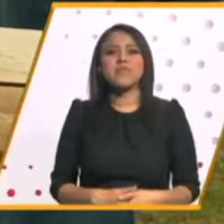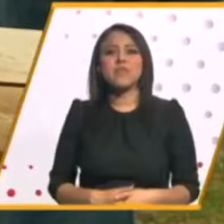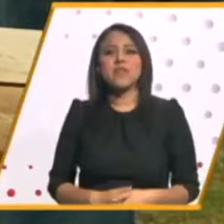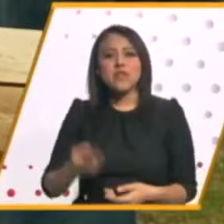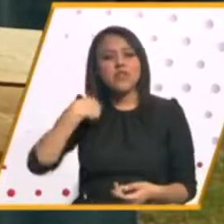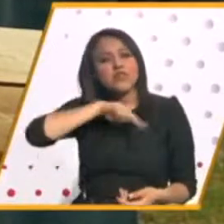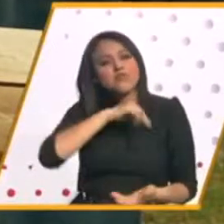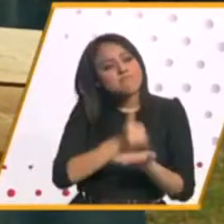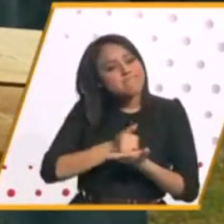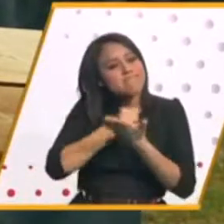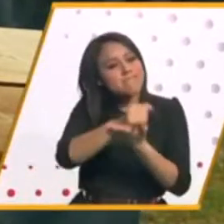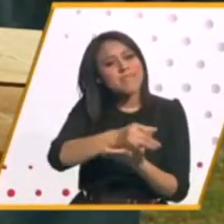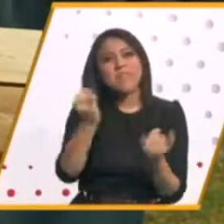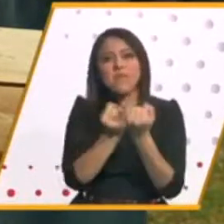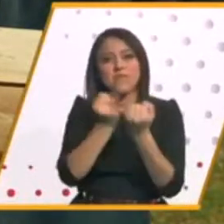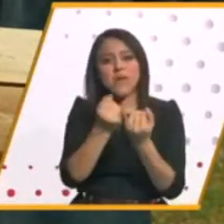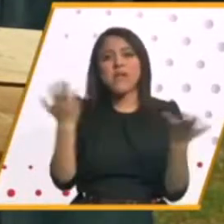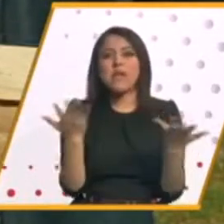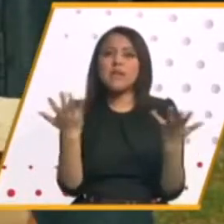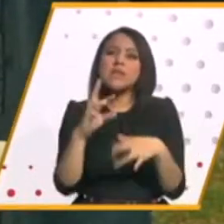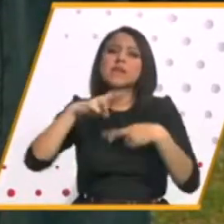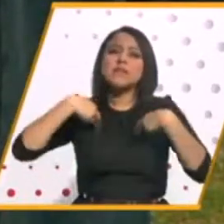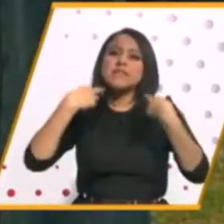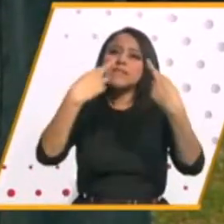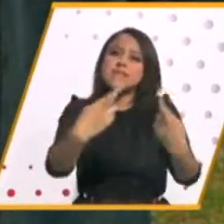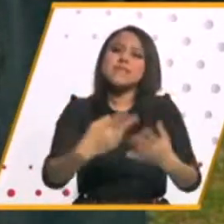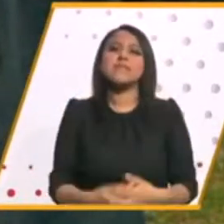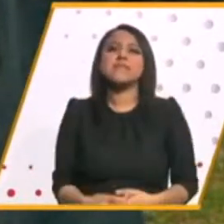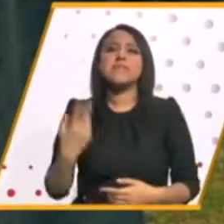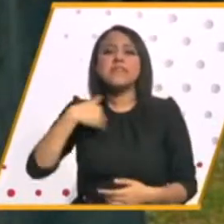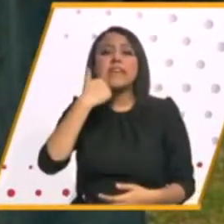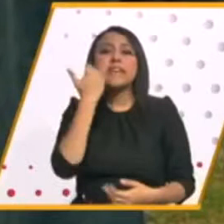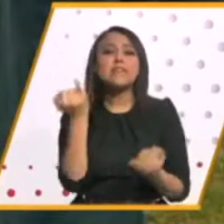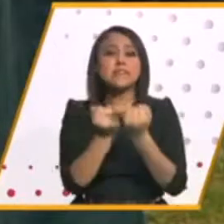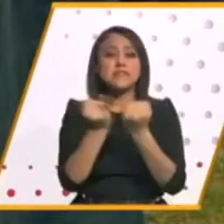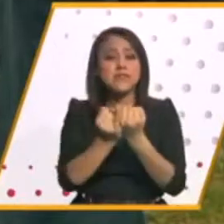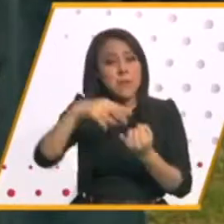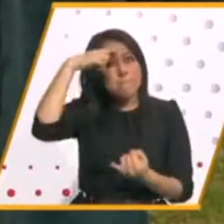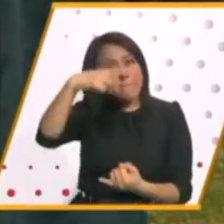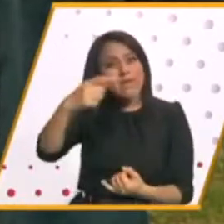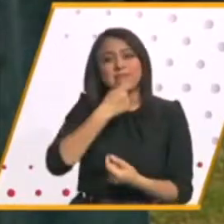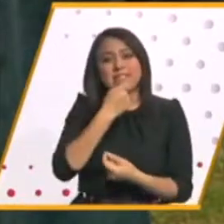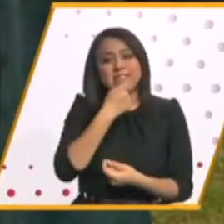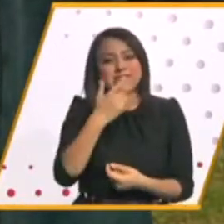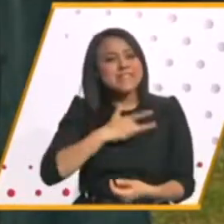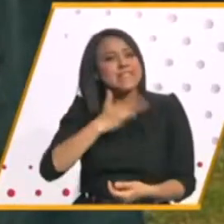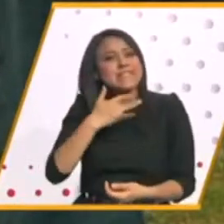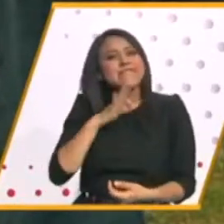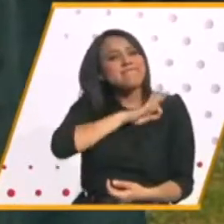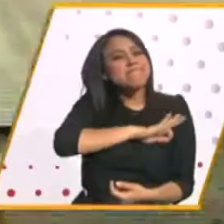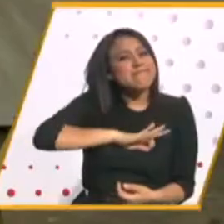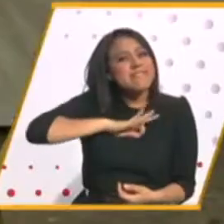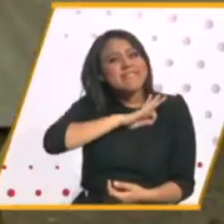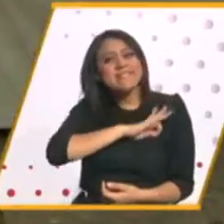apoyar a esa donación con ustedes, porque pues queremos que los niños de México sean felices y tengan sus juguetes ahora en